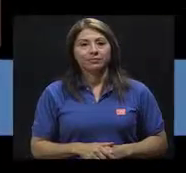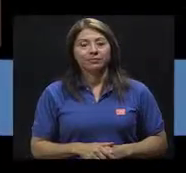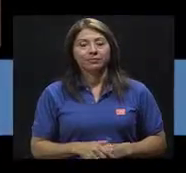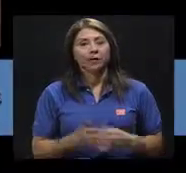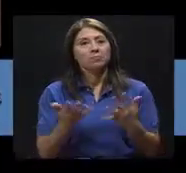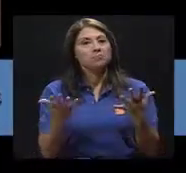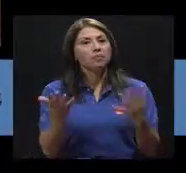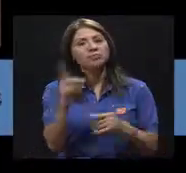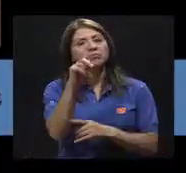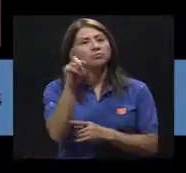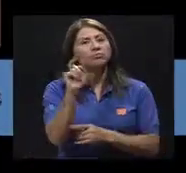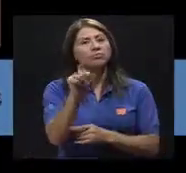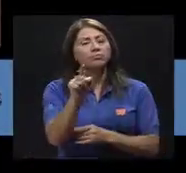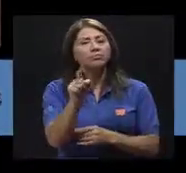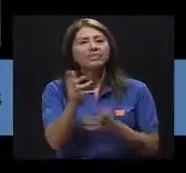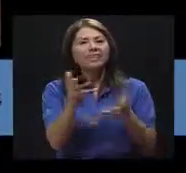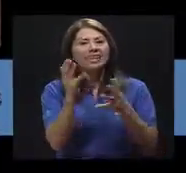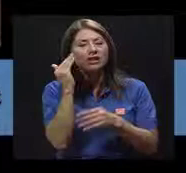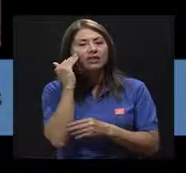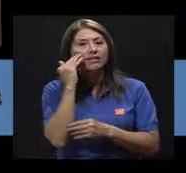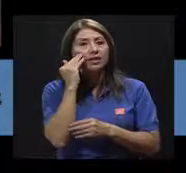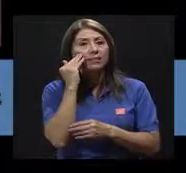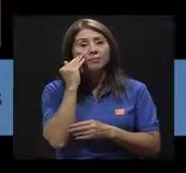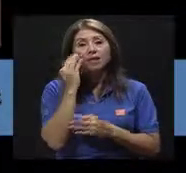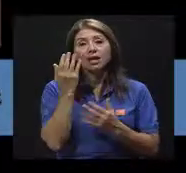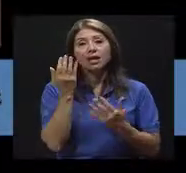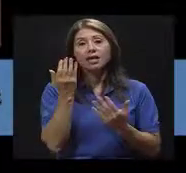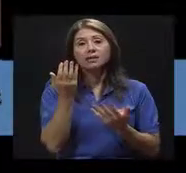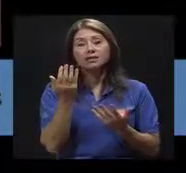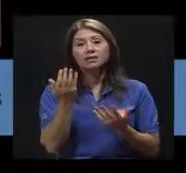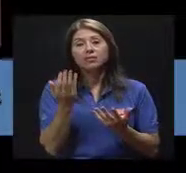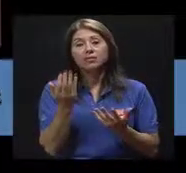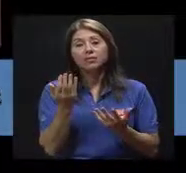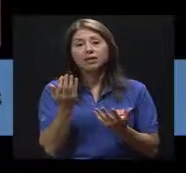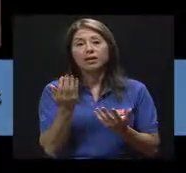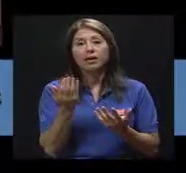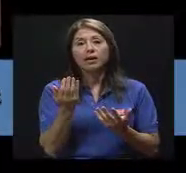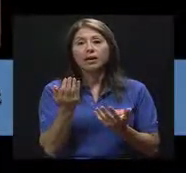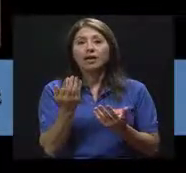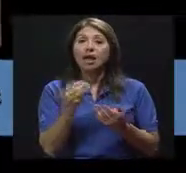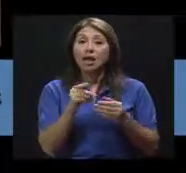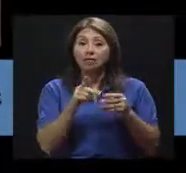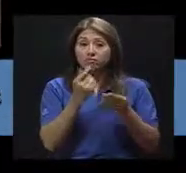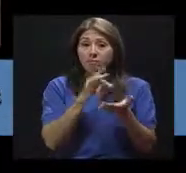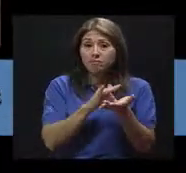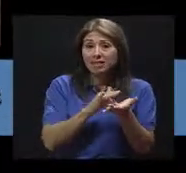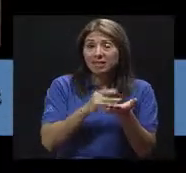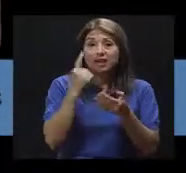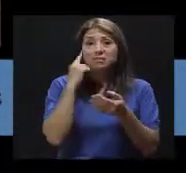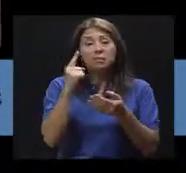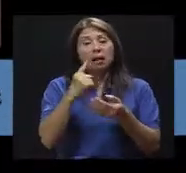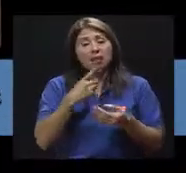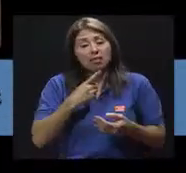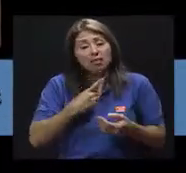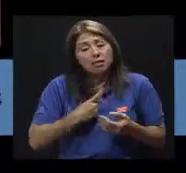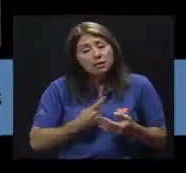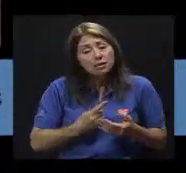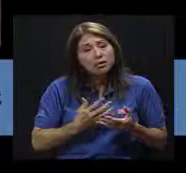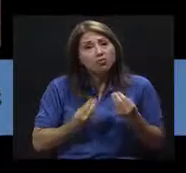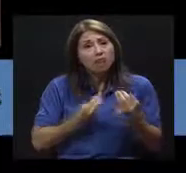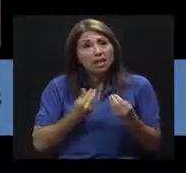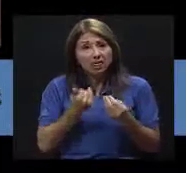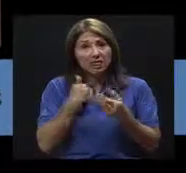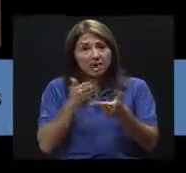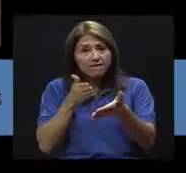Que mi pregunta básicamente sería saber qué efectos secundarios tienen los antidepresivos que, digamos, están medicando a lo